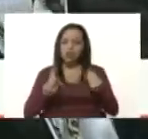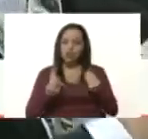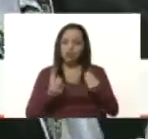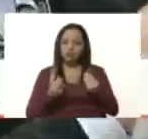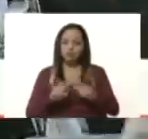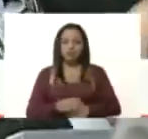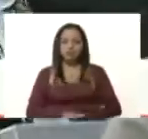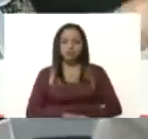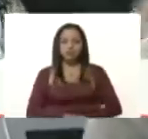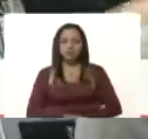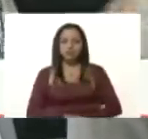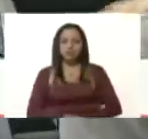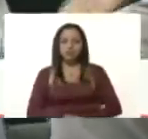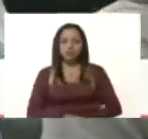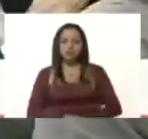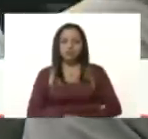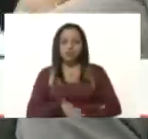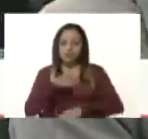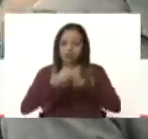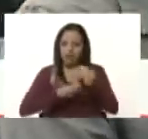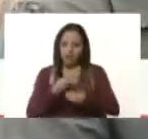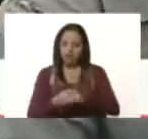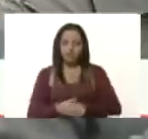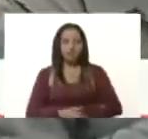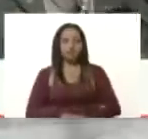minerales. Cúmplase,